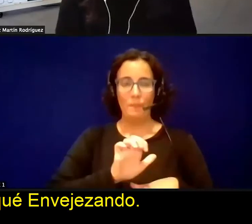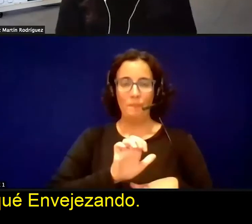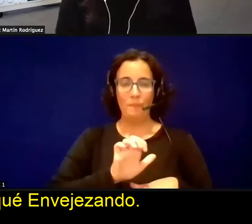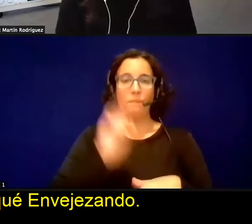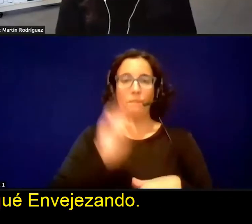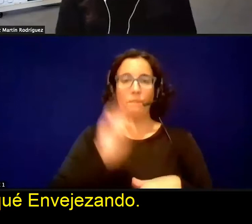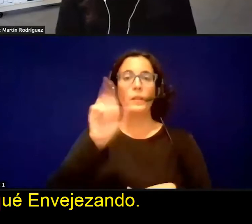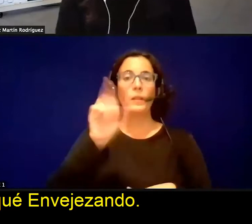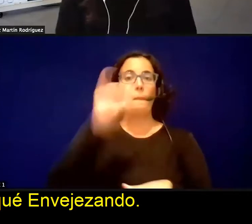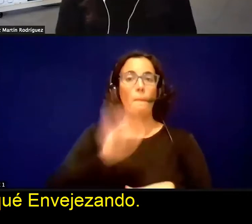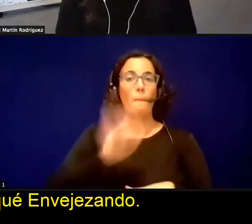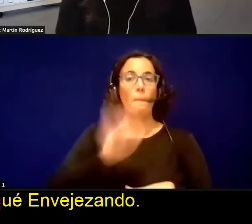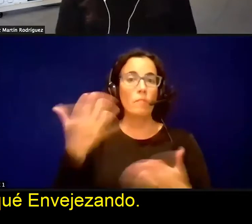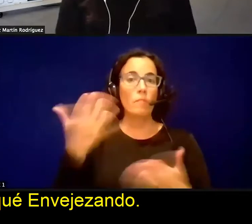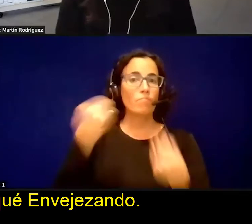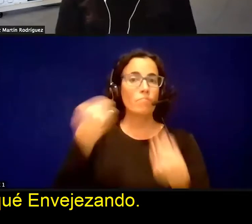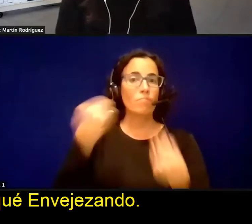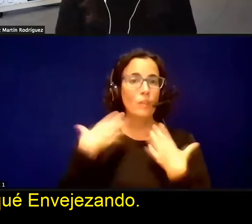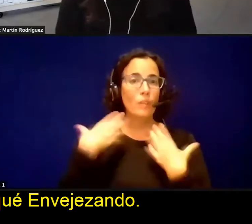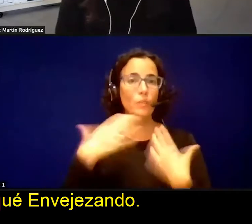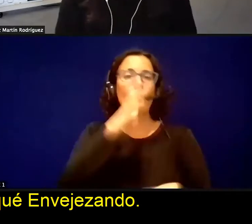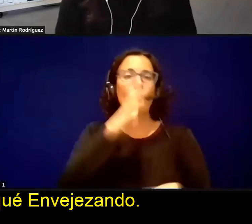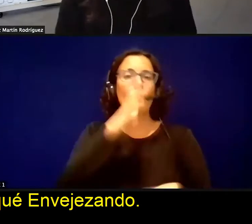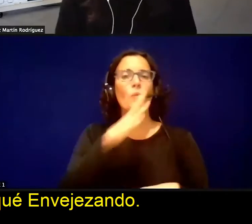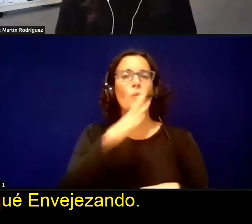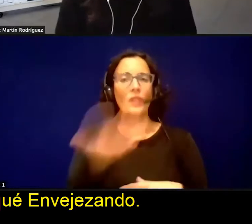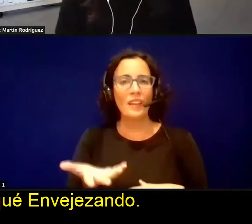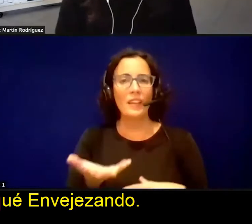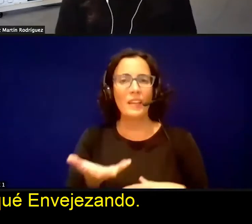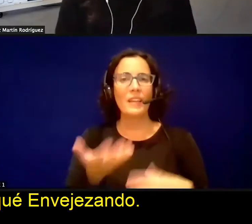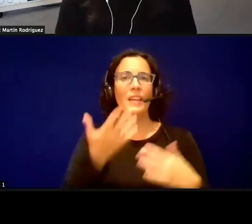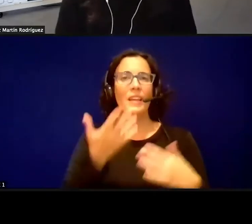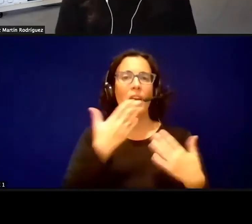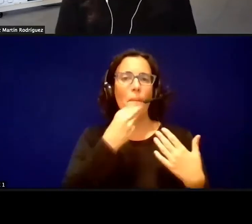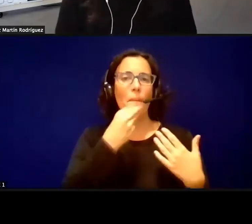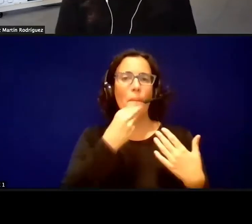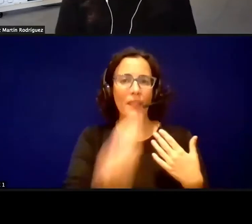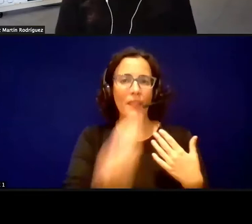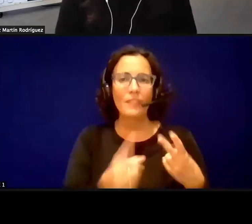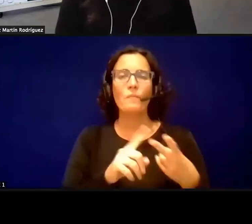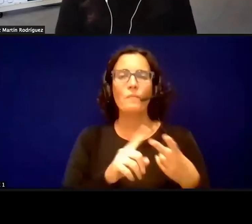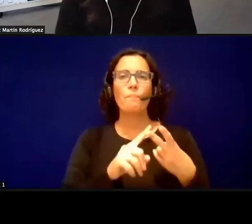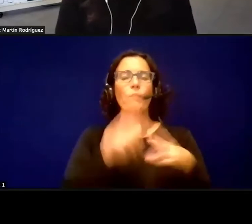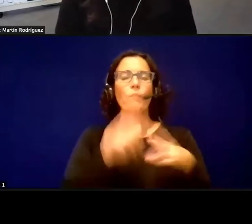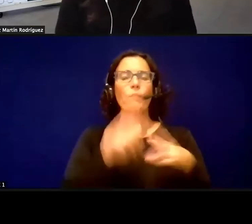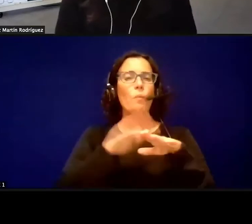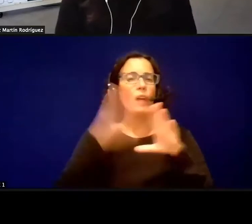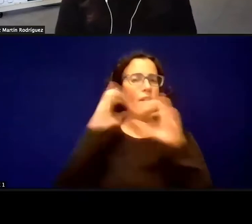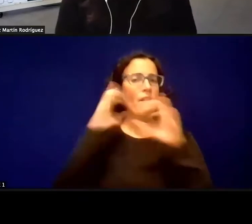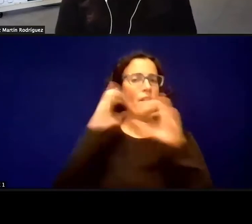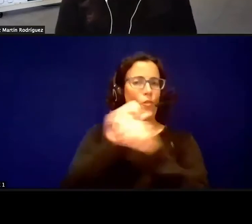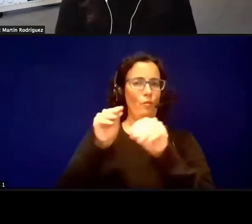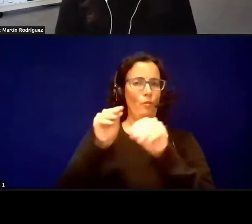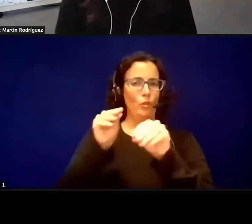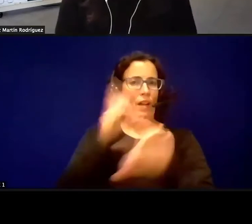qué? ¿Por qué Envejezando? ¿Por qué ese enfoque de vuestra actividad profesional desde vuestro